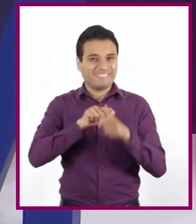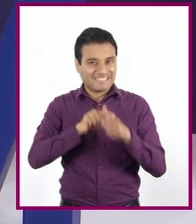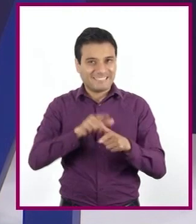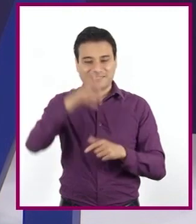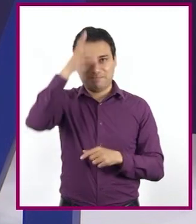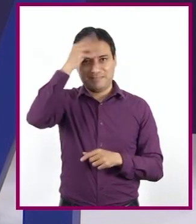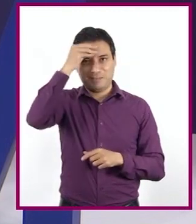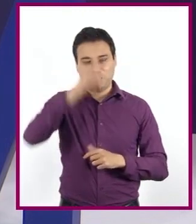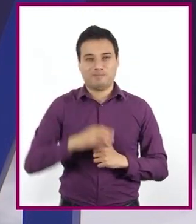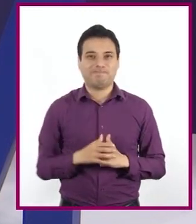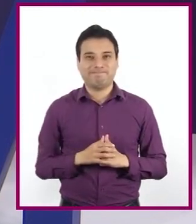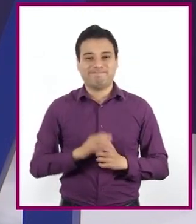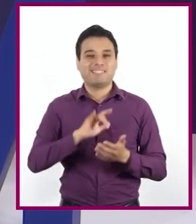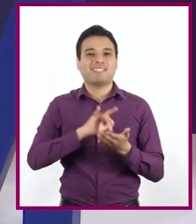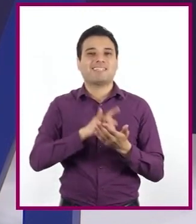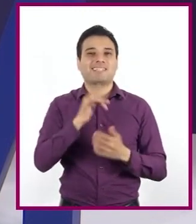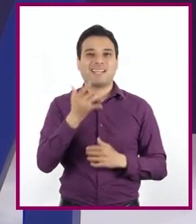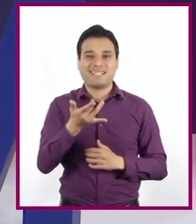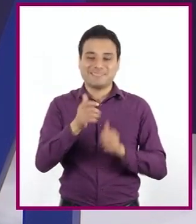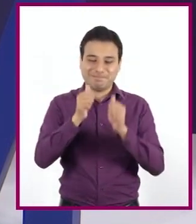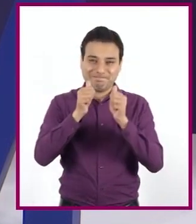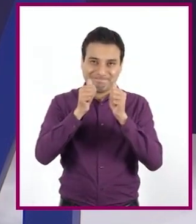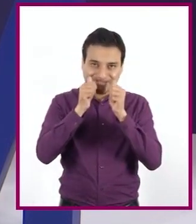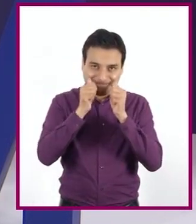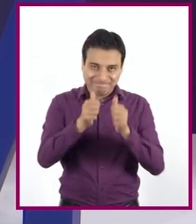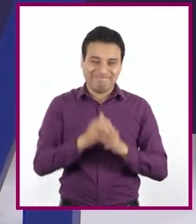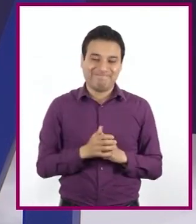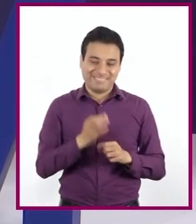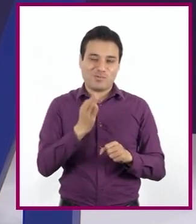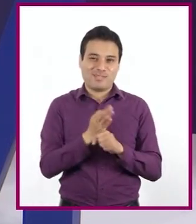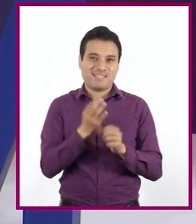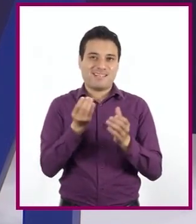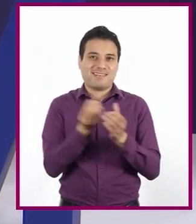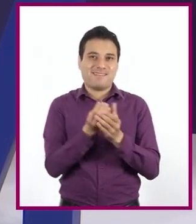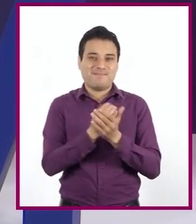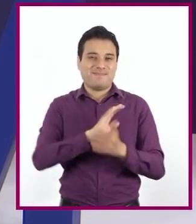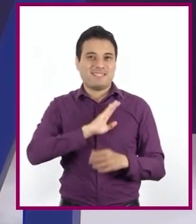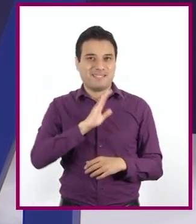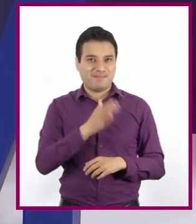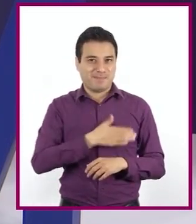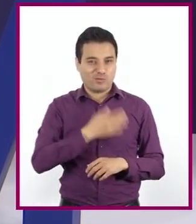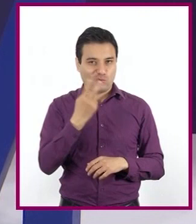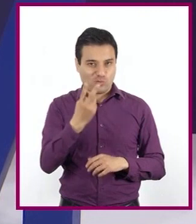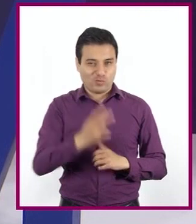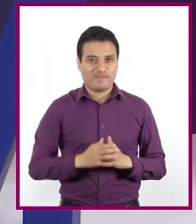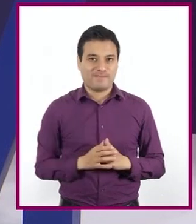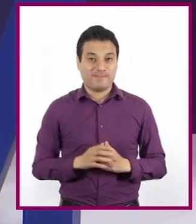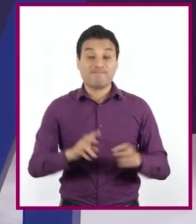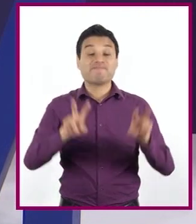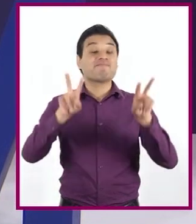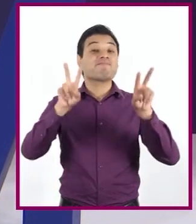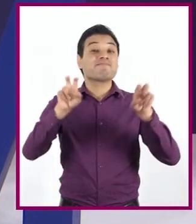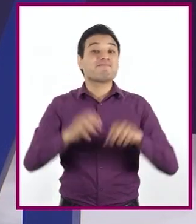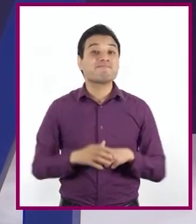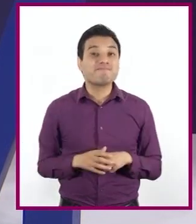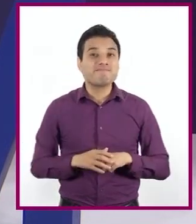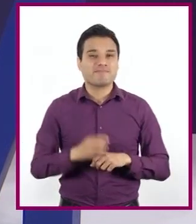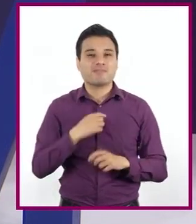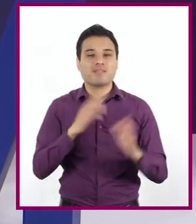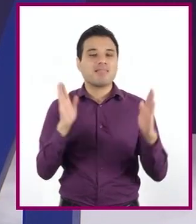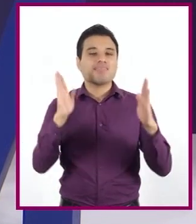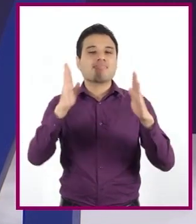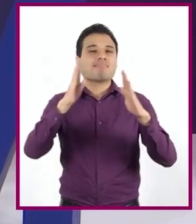aprendiendo. Gracias por compartir con nosotros esta sesión de Lengua Materna 2, titulada Recreando